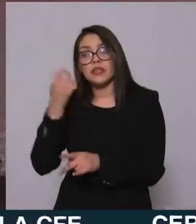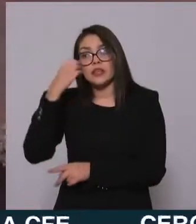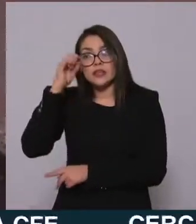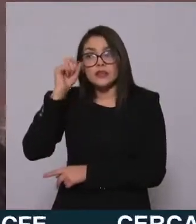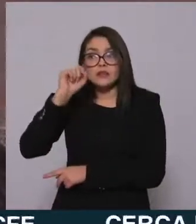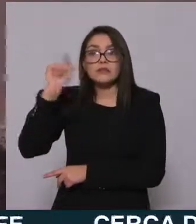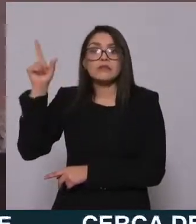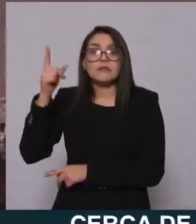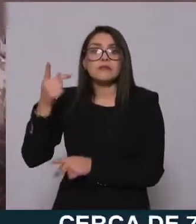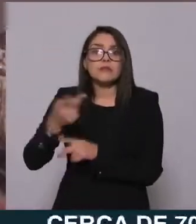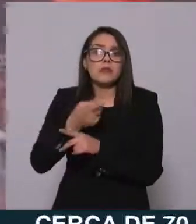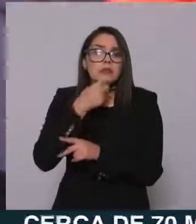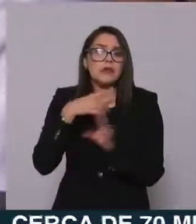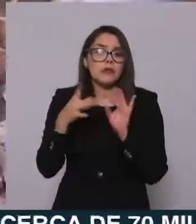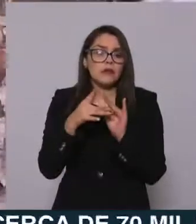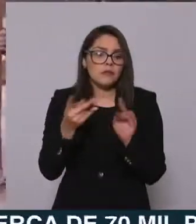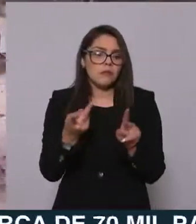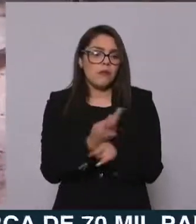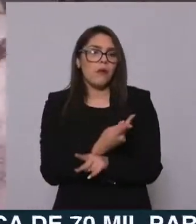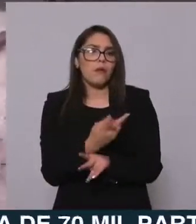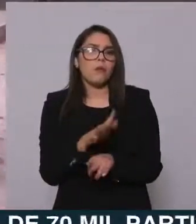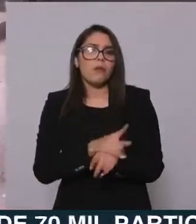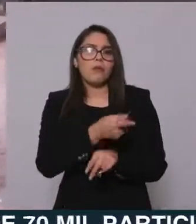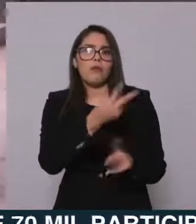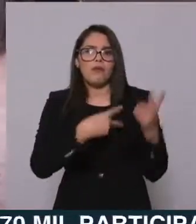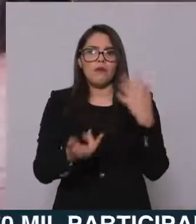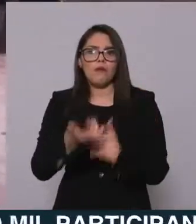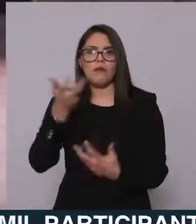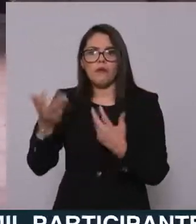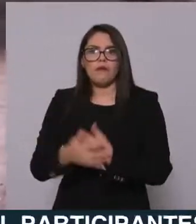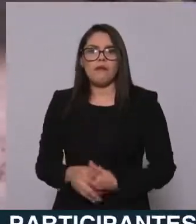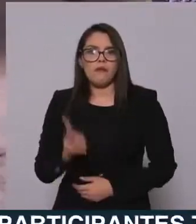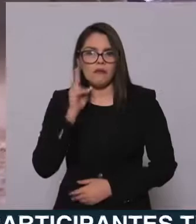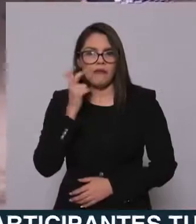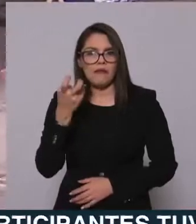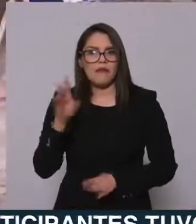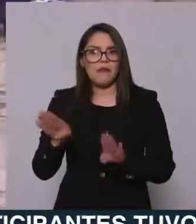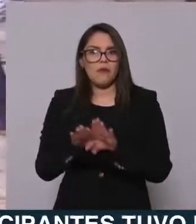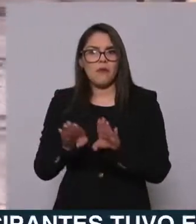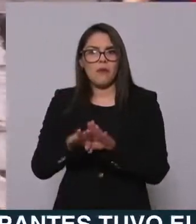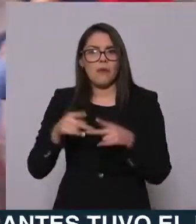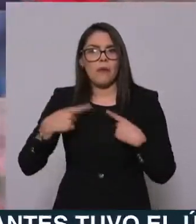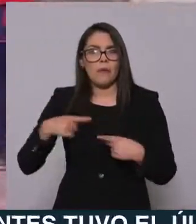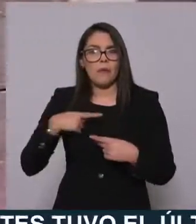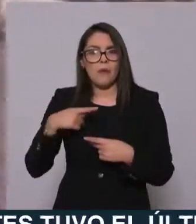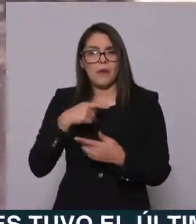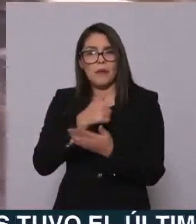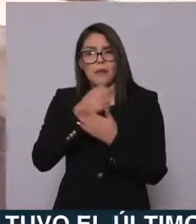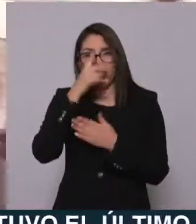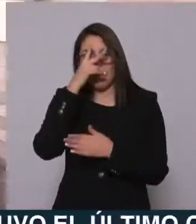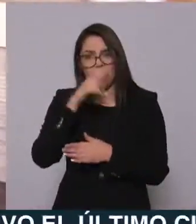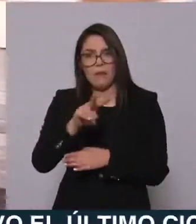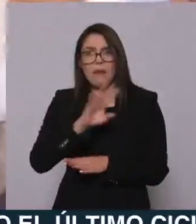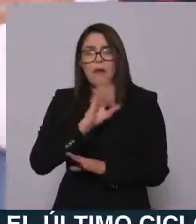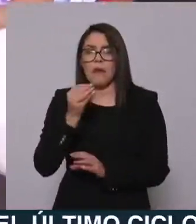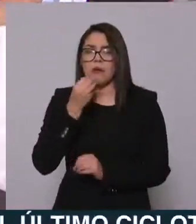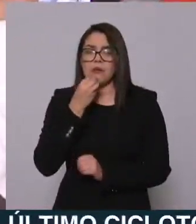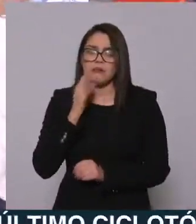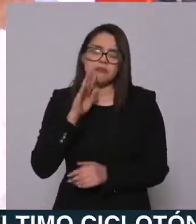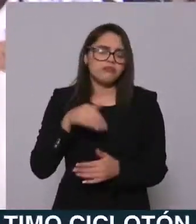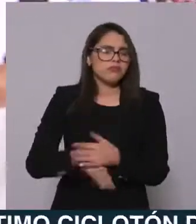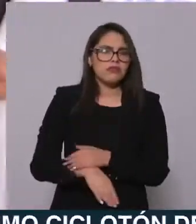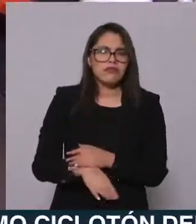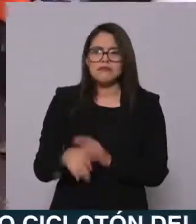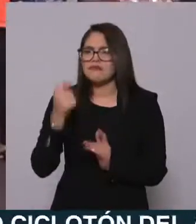pronta resolución a su problema. Así es como históricamente la gente de la Ciudad de México nos demuestra que su voluntad es difícil de resquebrajar, ya sea un incendio o